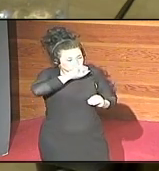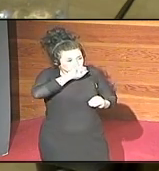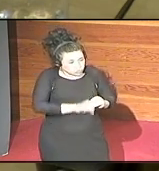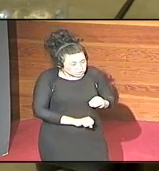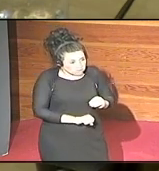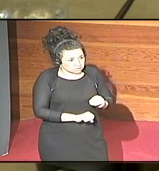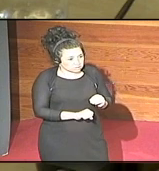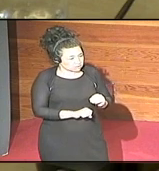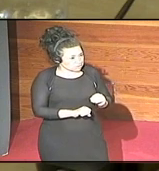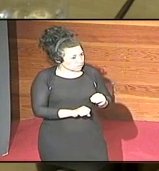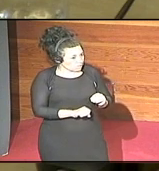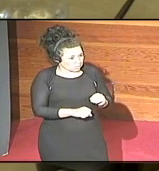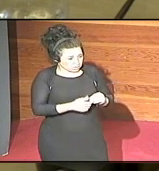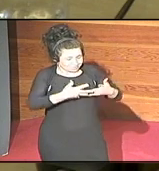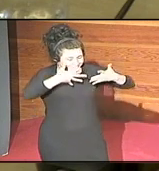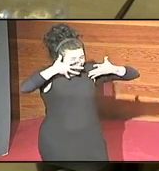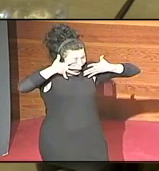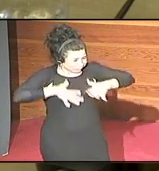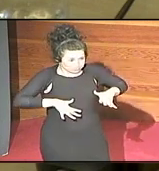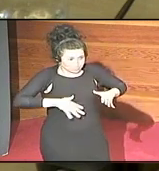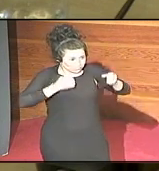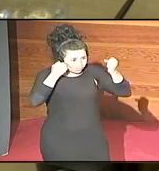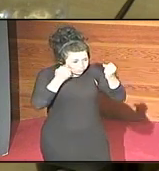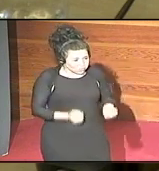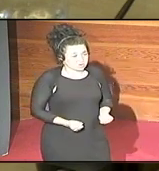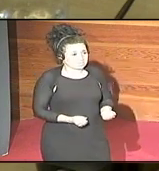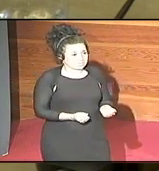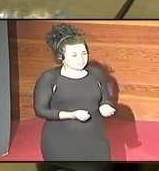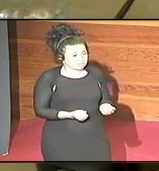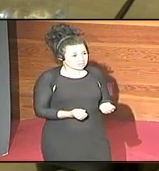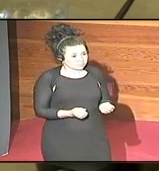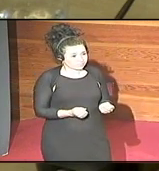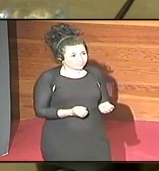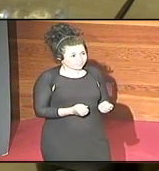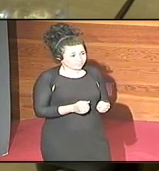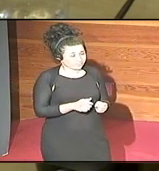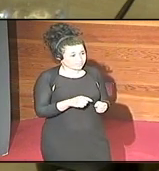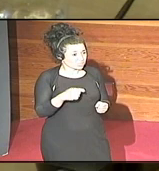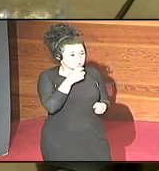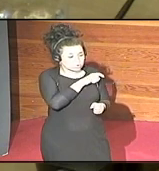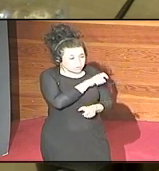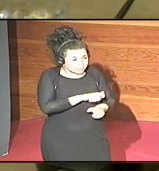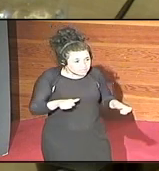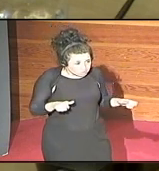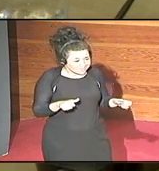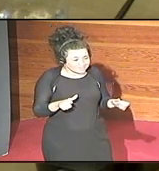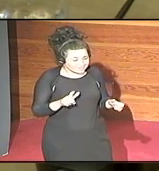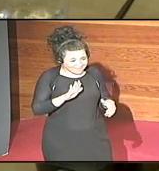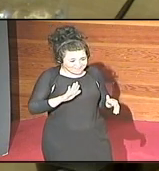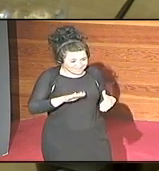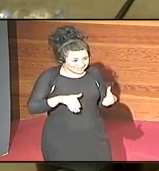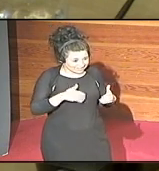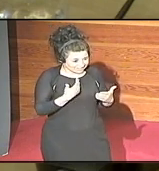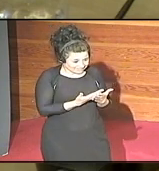en el aire que respiran en este momento los ciudadanos de Rusia y está en la educación desde que